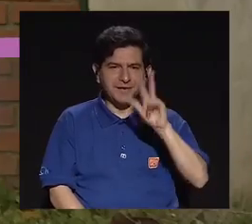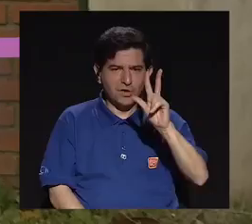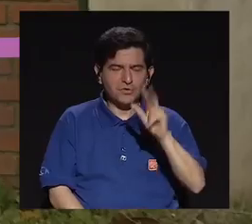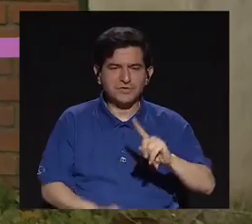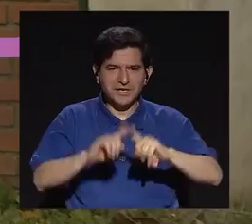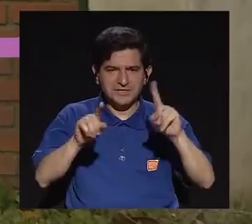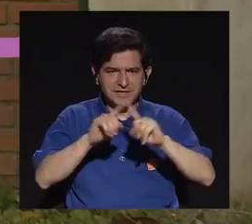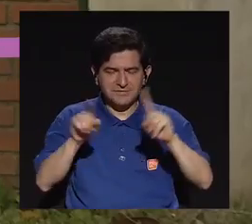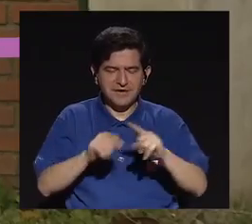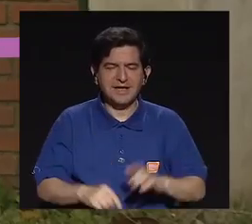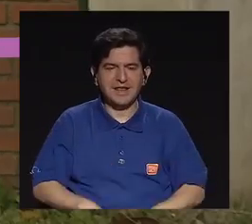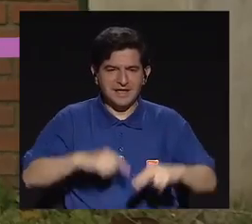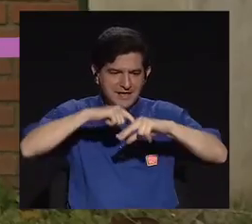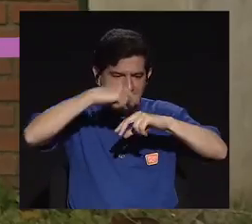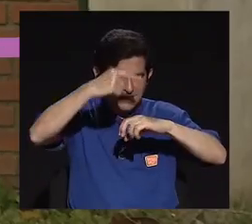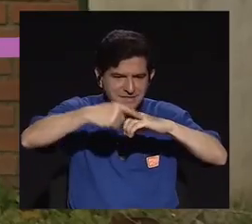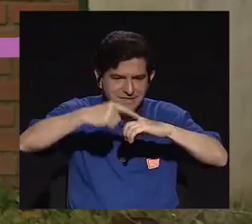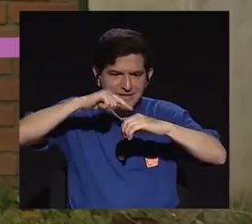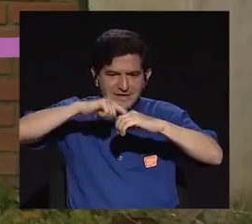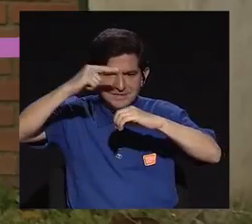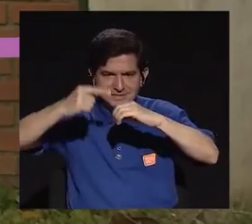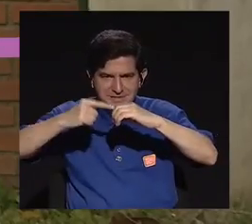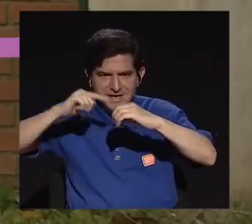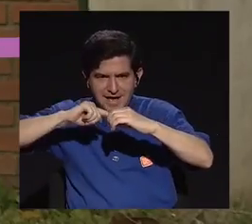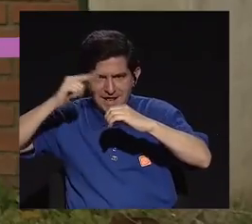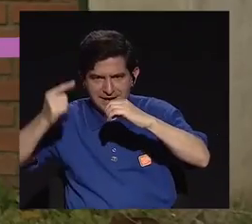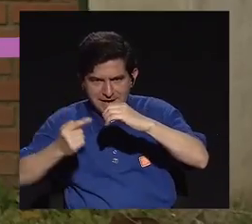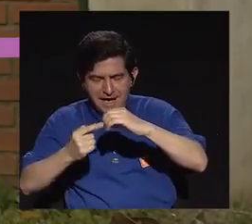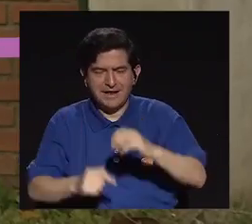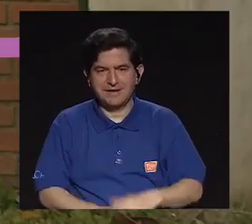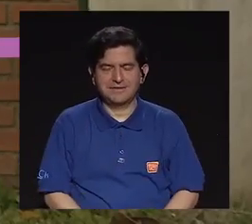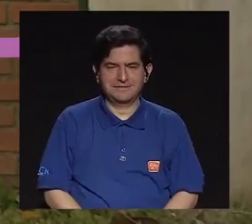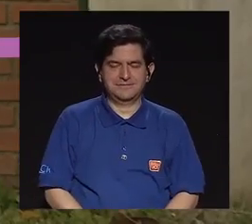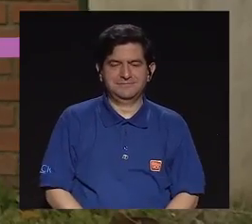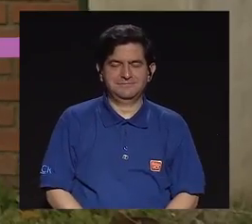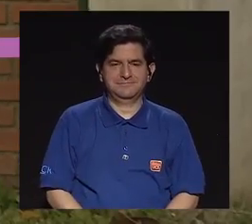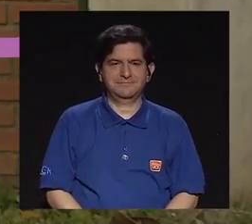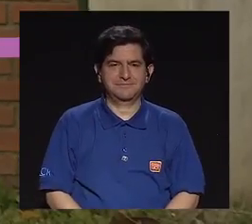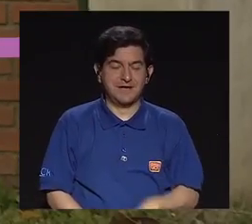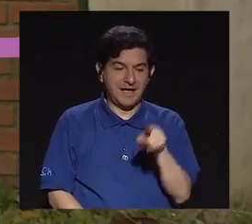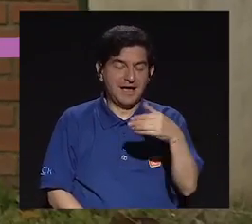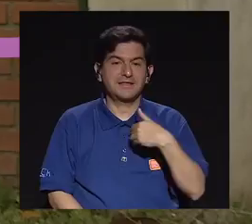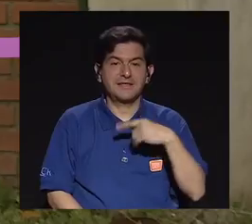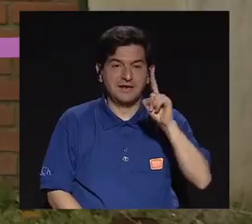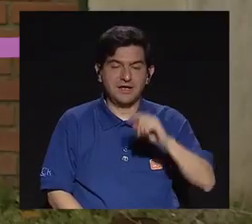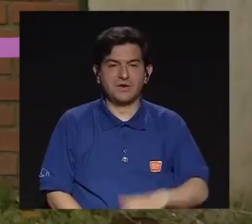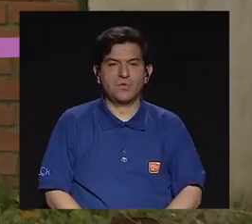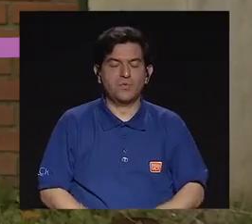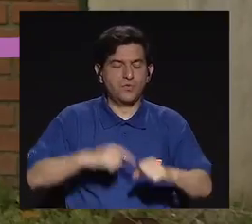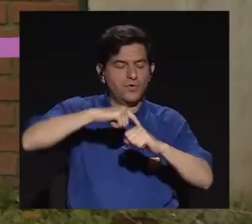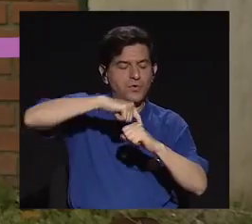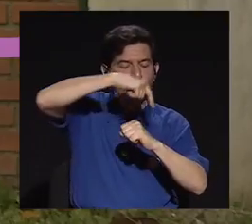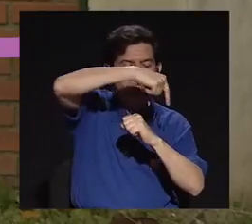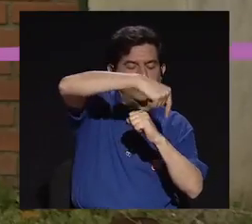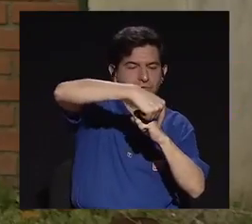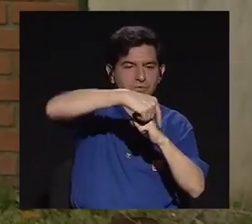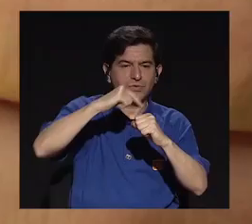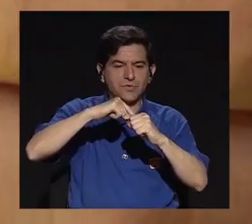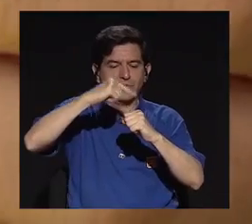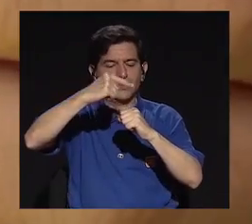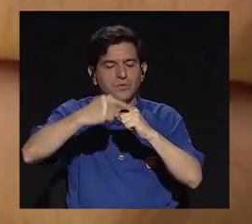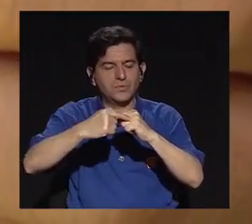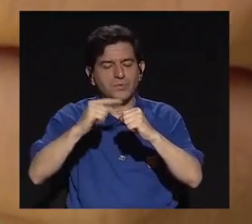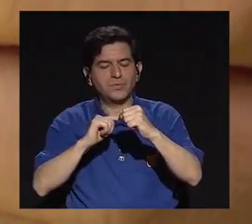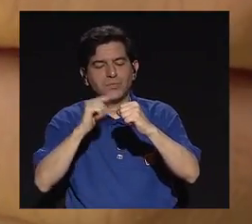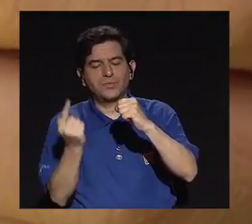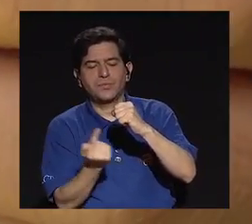tres canalitos y bueno, y a ese cuartito se conectan tres canalitos que se llaman canales semicirculares. Tenemos uno superior, uno posterior y uno lateral.